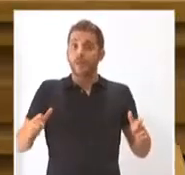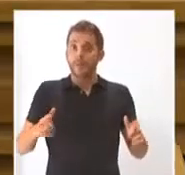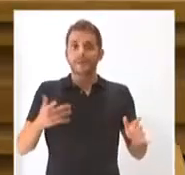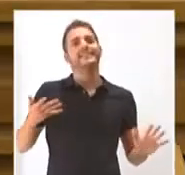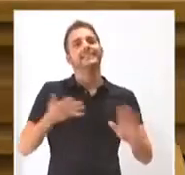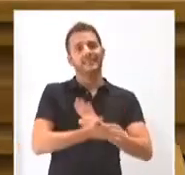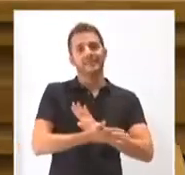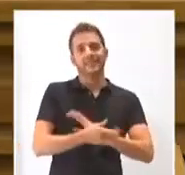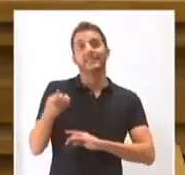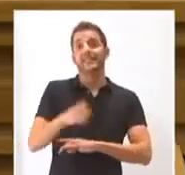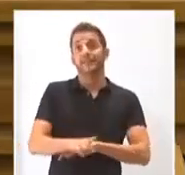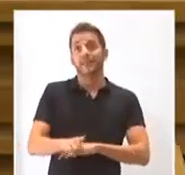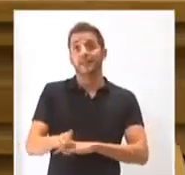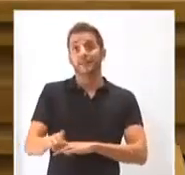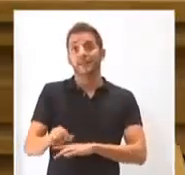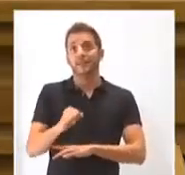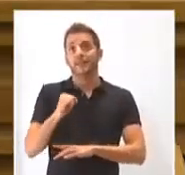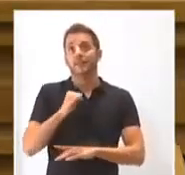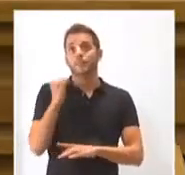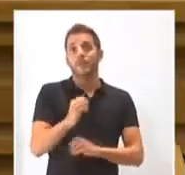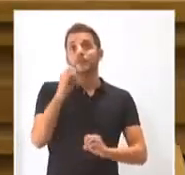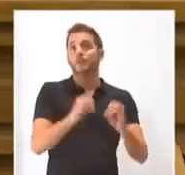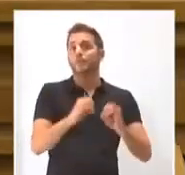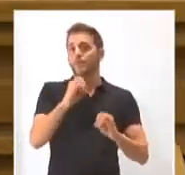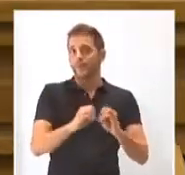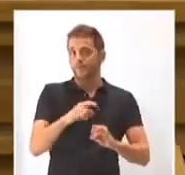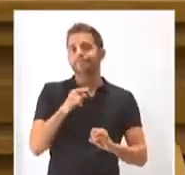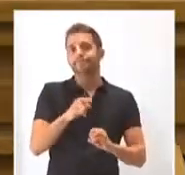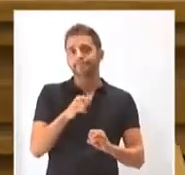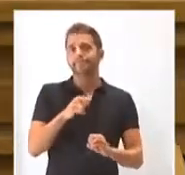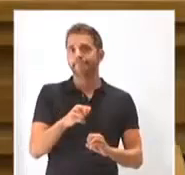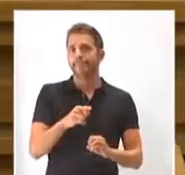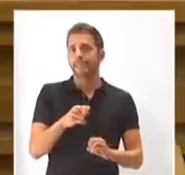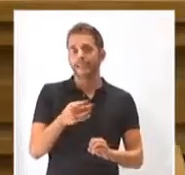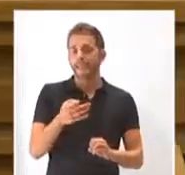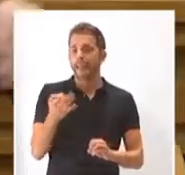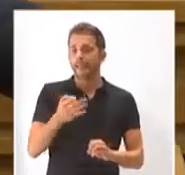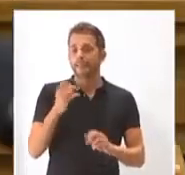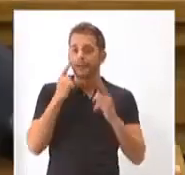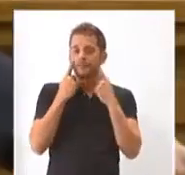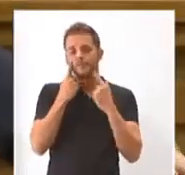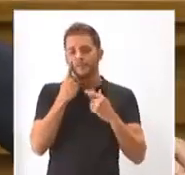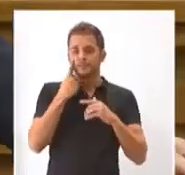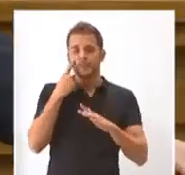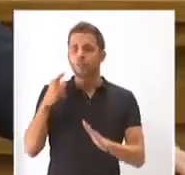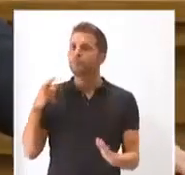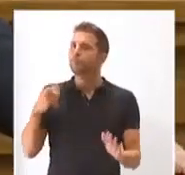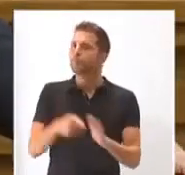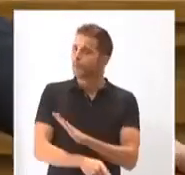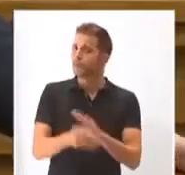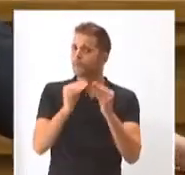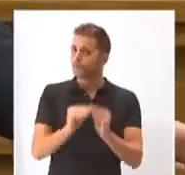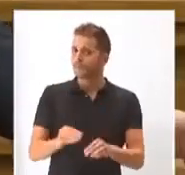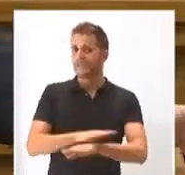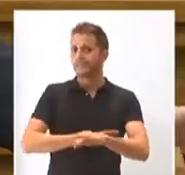el índice de criminalidad que nos va a llevar a exigir una estrategia muy a fondo por parte del ministerio del